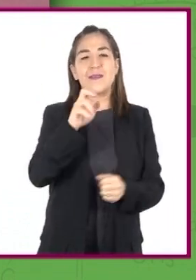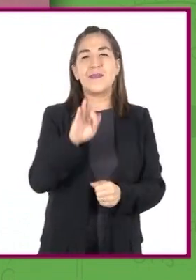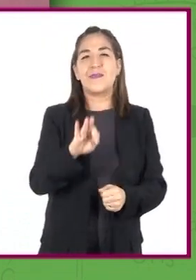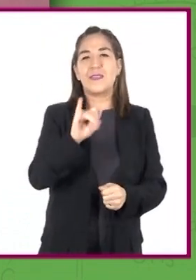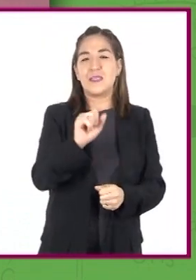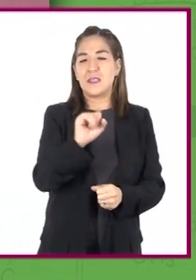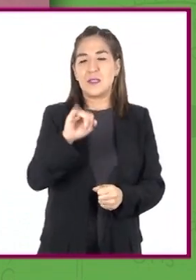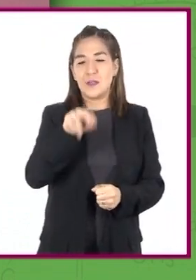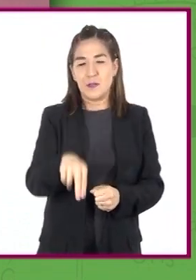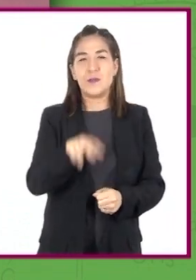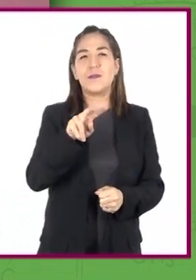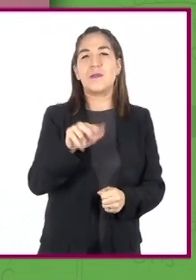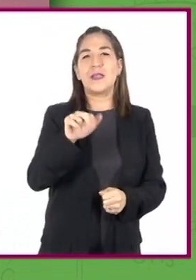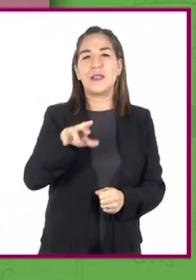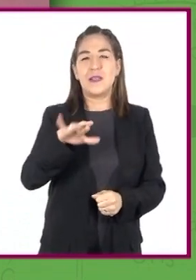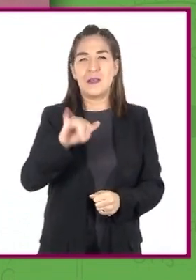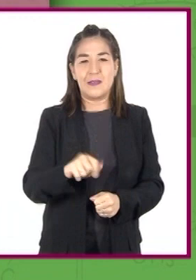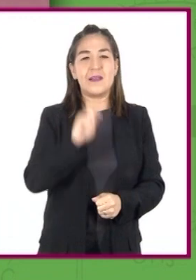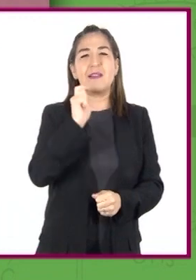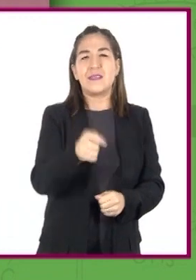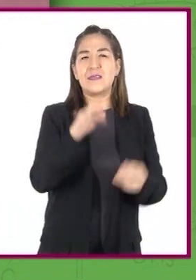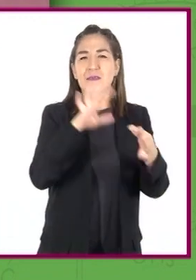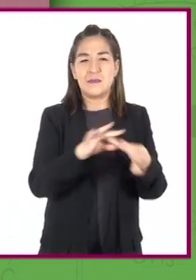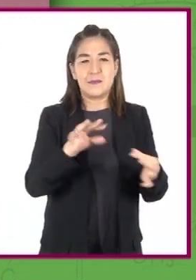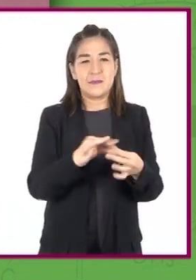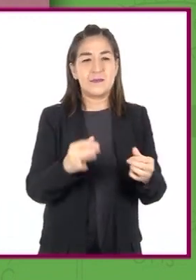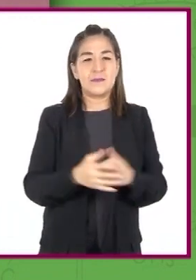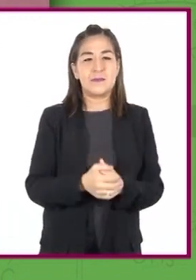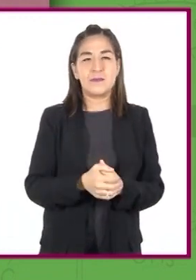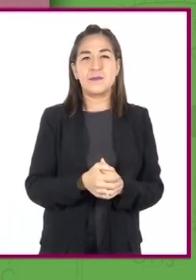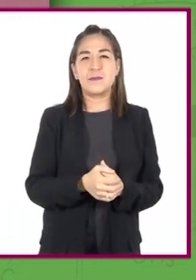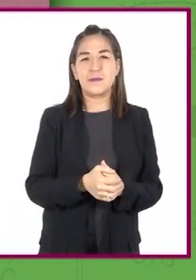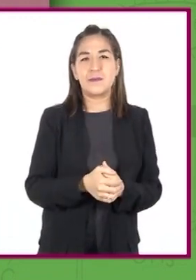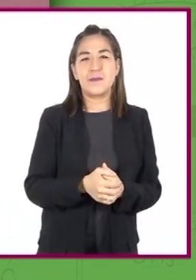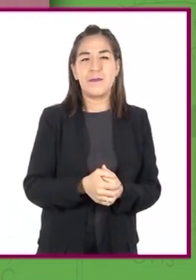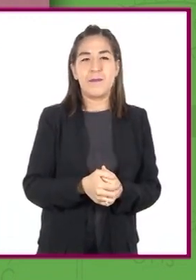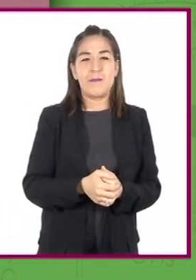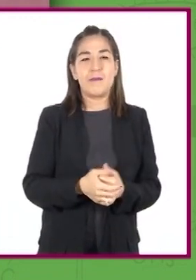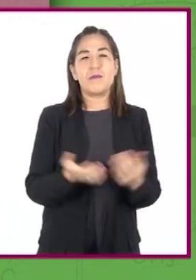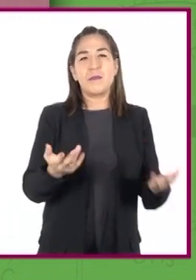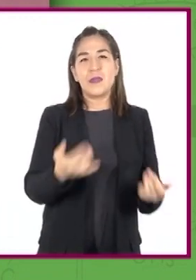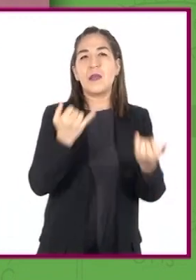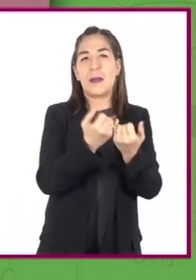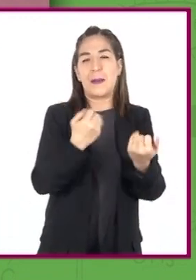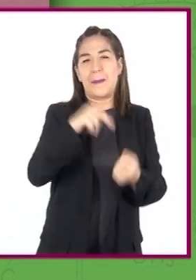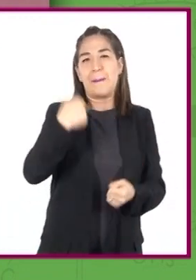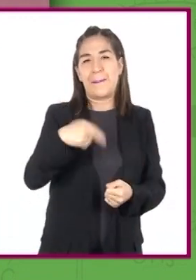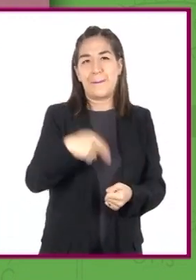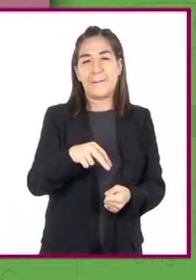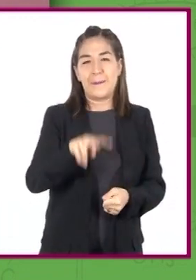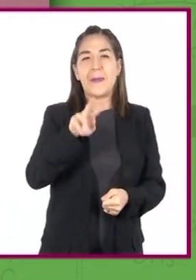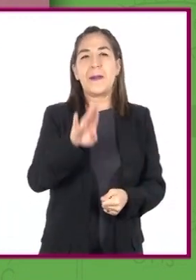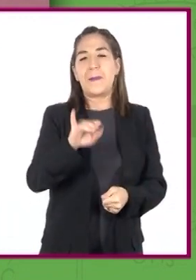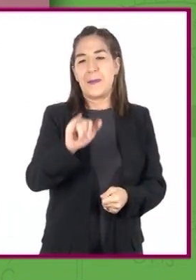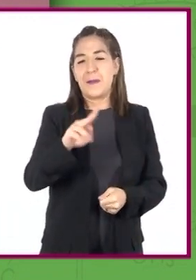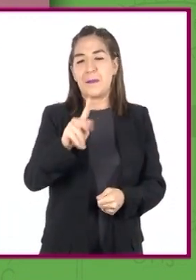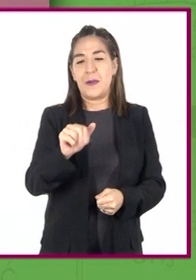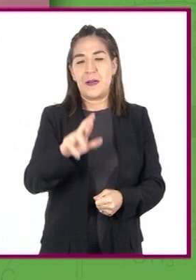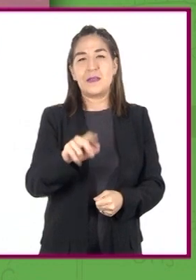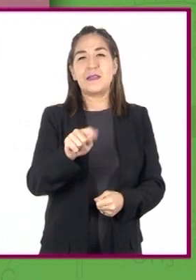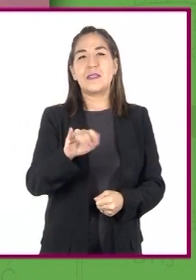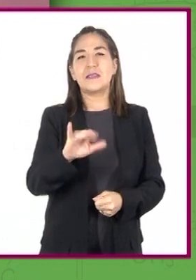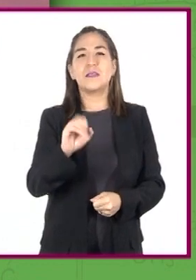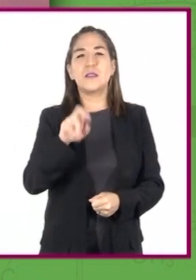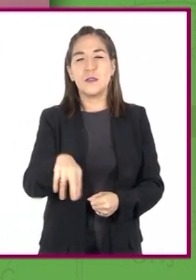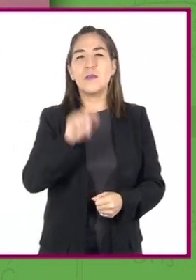binaria. Comenzaré diciendo que la fisión binaria o bipartición es el proceso que las